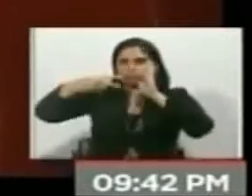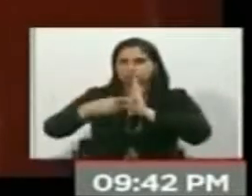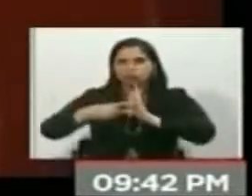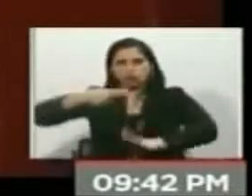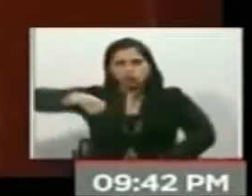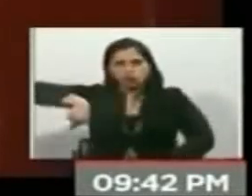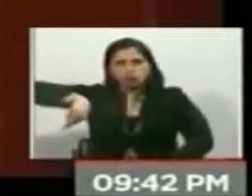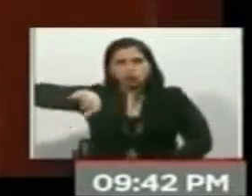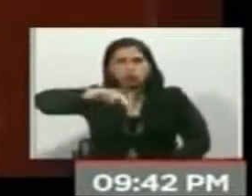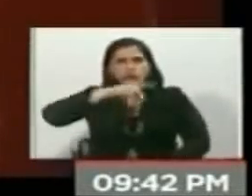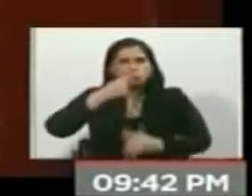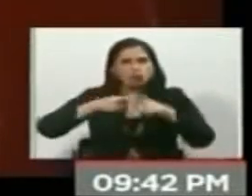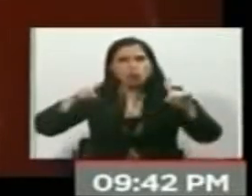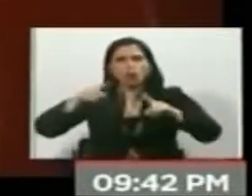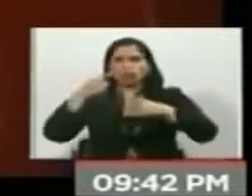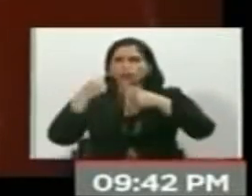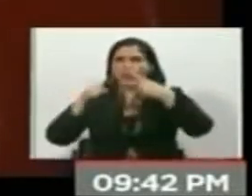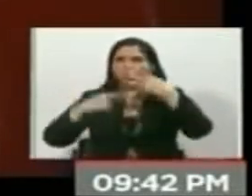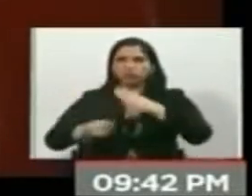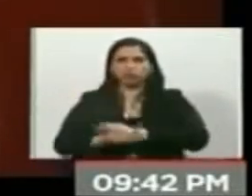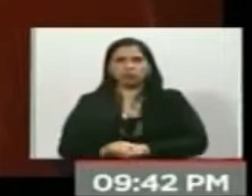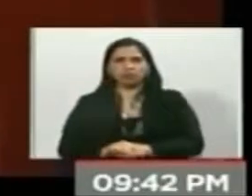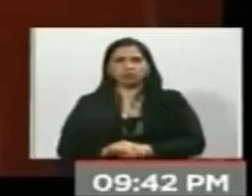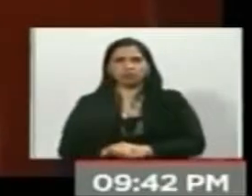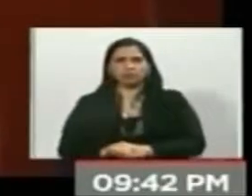no es otra cosa que la